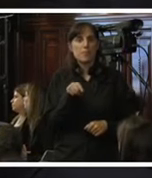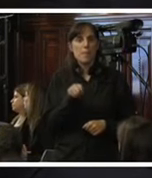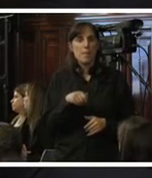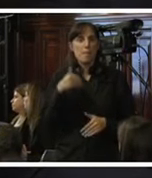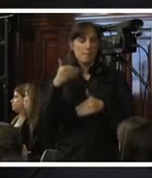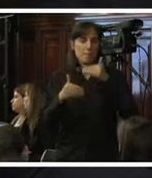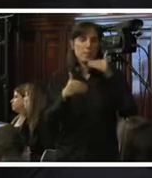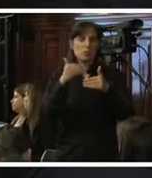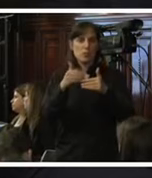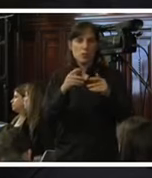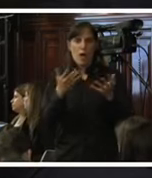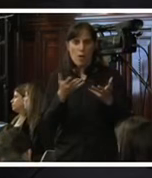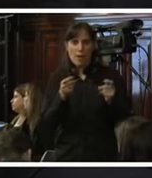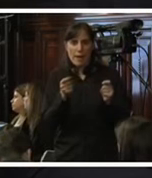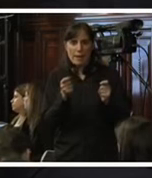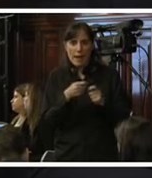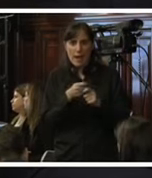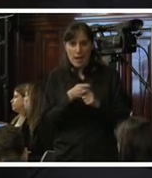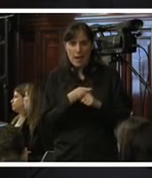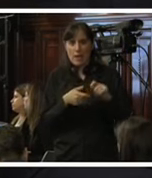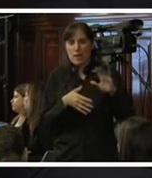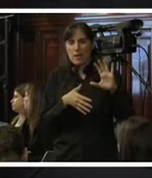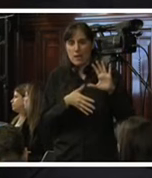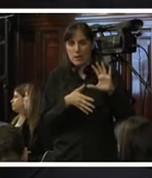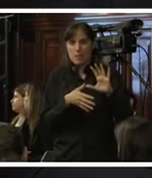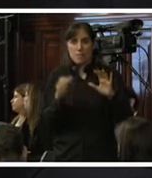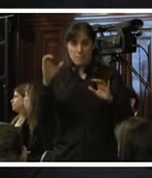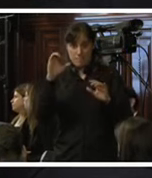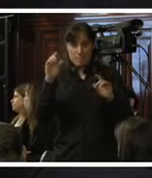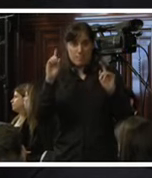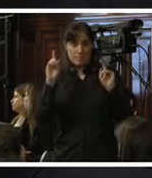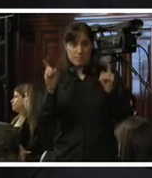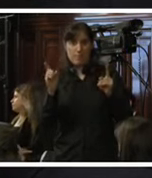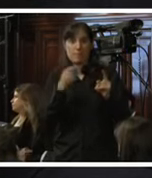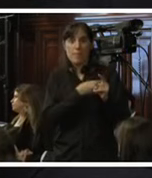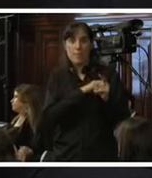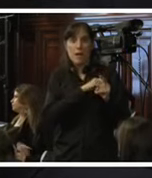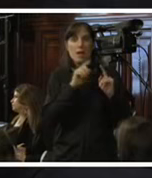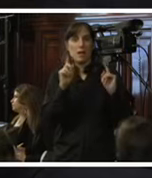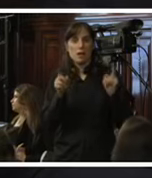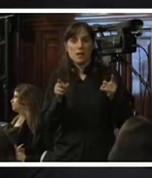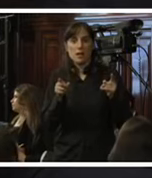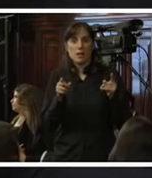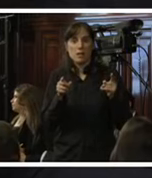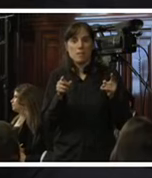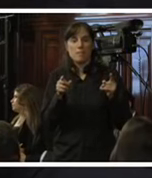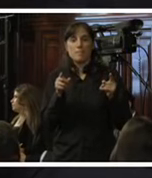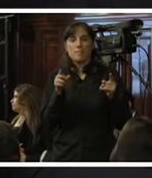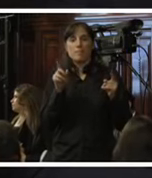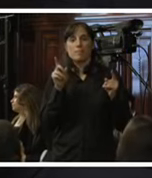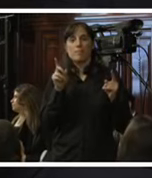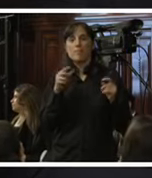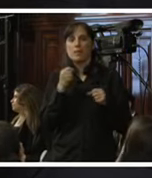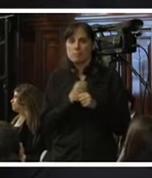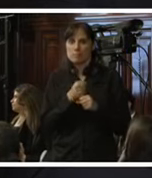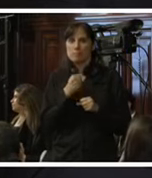de reforma en Iberoamérica, y en esto trabajé prácticamente de largo y ancho del continente, es lo